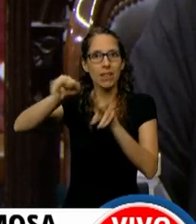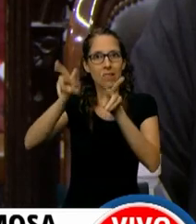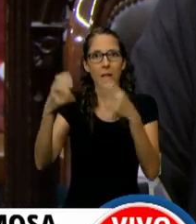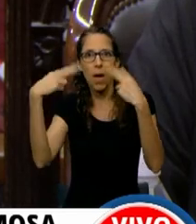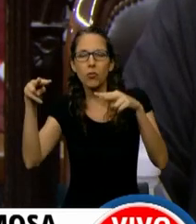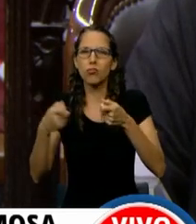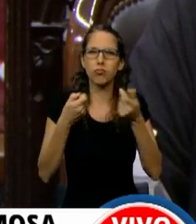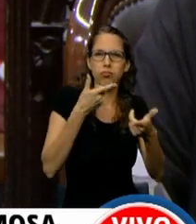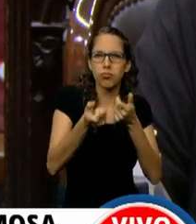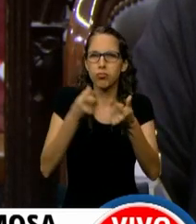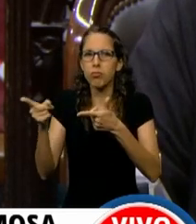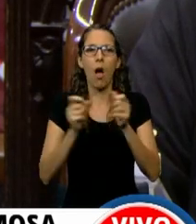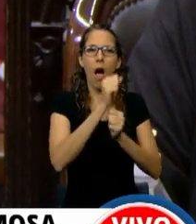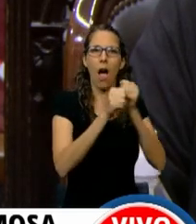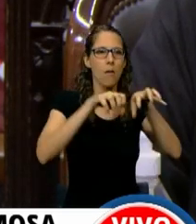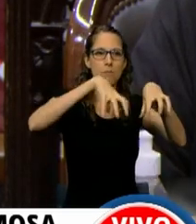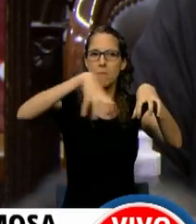las agencias,